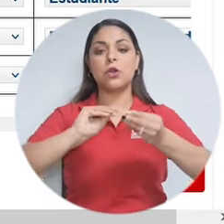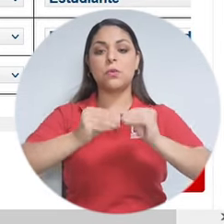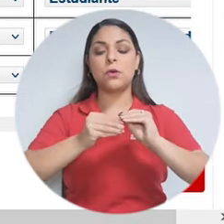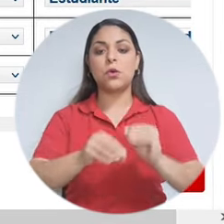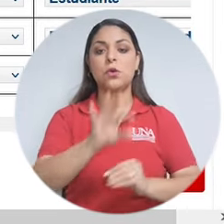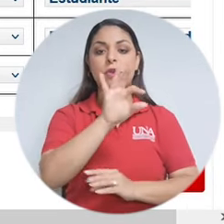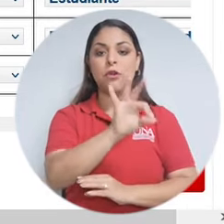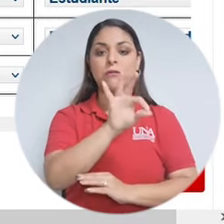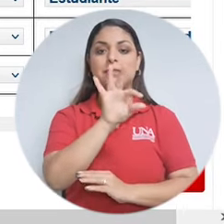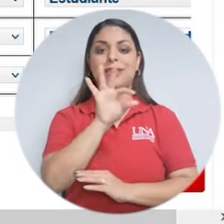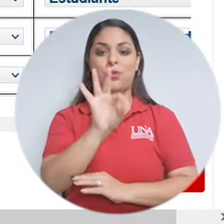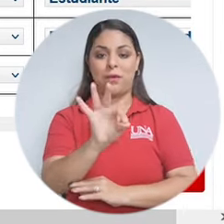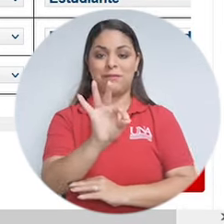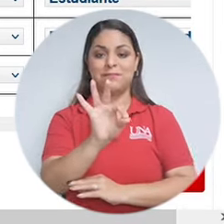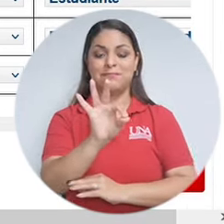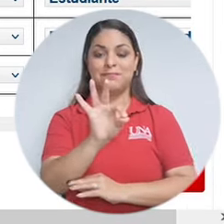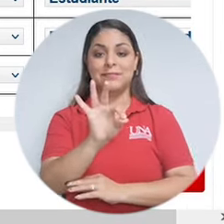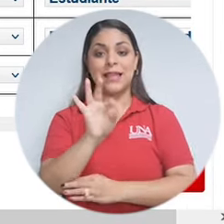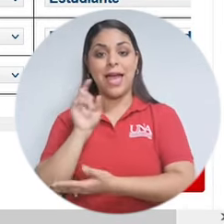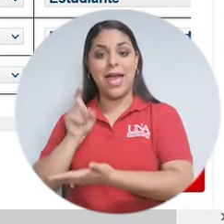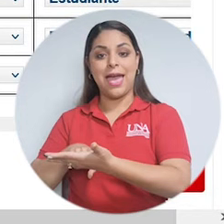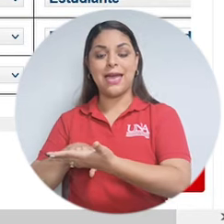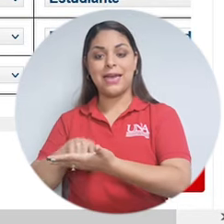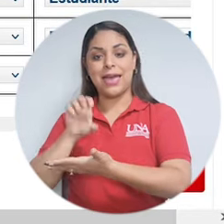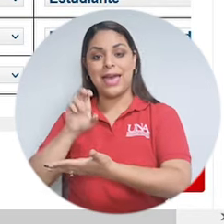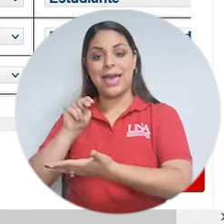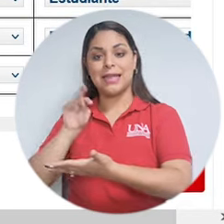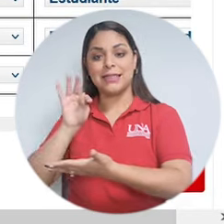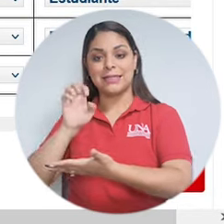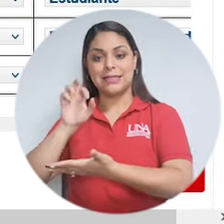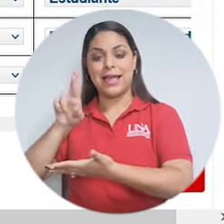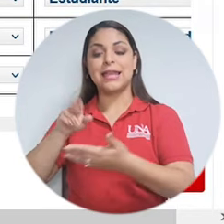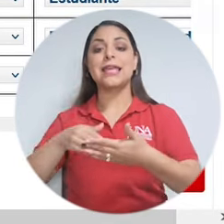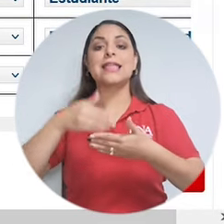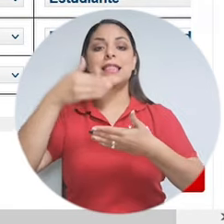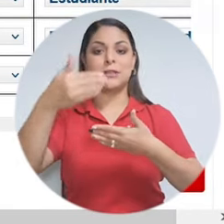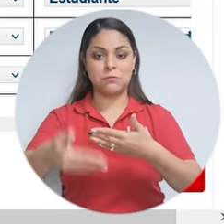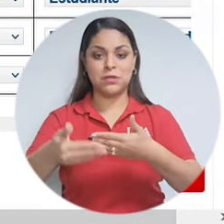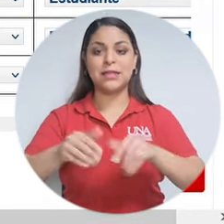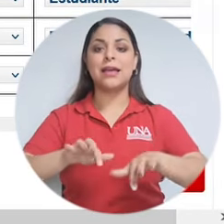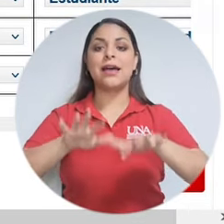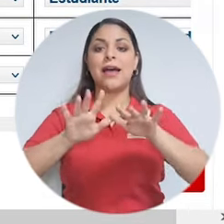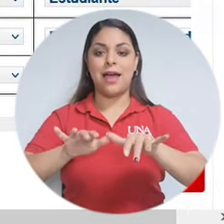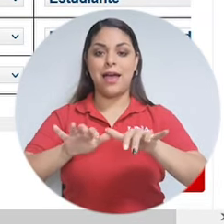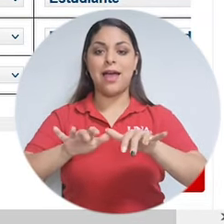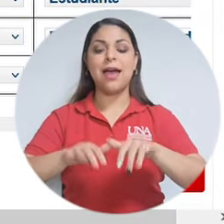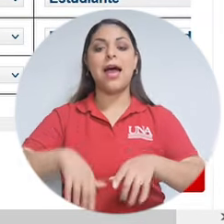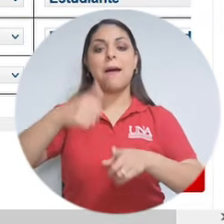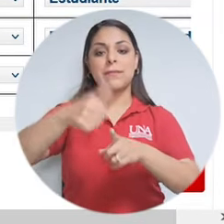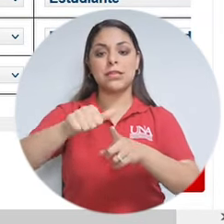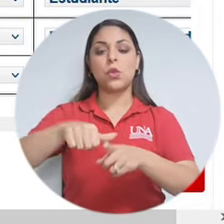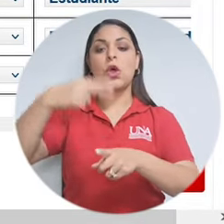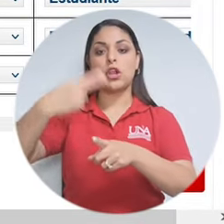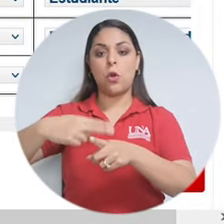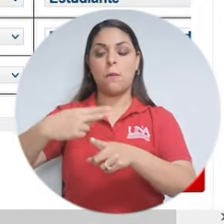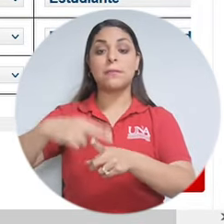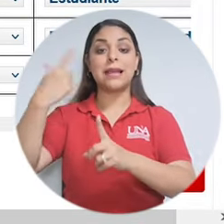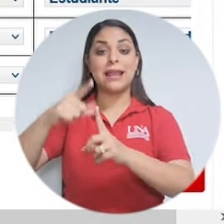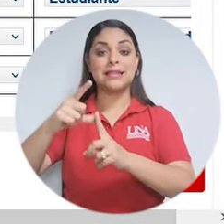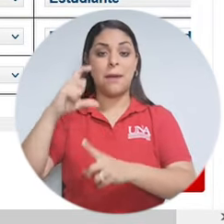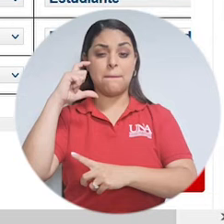99. De Enter y proceda a digitar los apellidos y el nombre en letra mayúscula en el